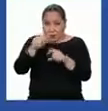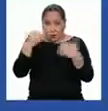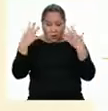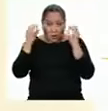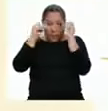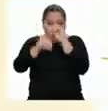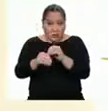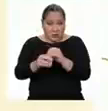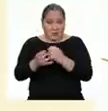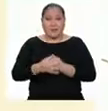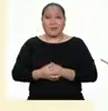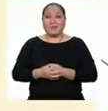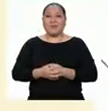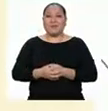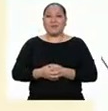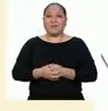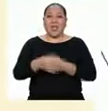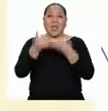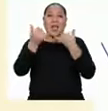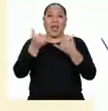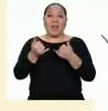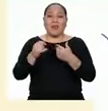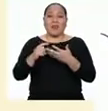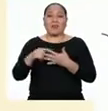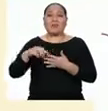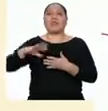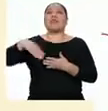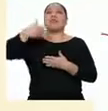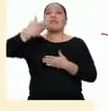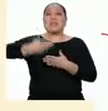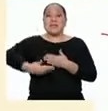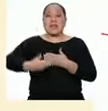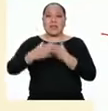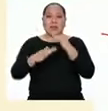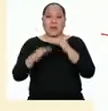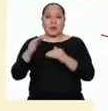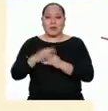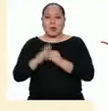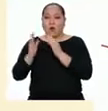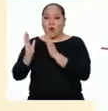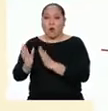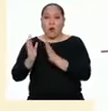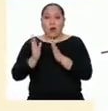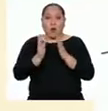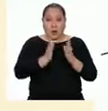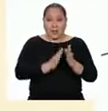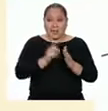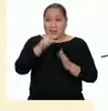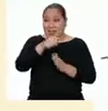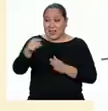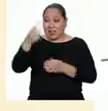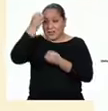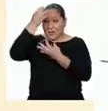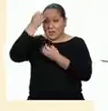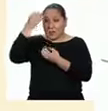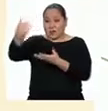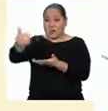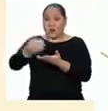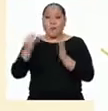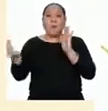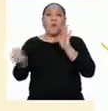elaboramos? Ahora, tenemos que pasar al siguiente paso. Organizar los datos recopilados en tablas